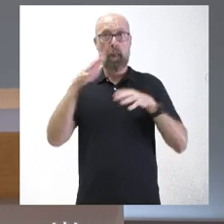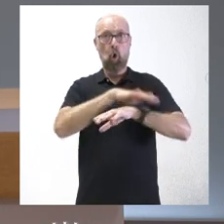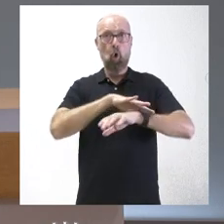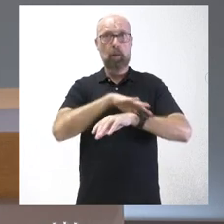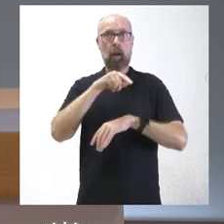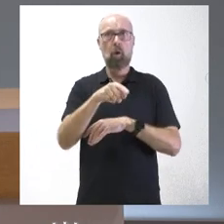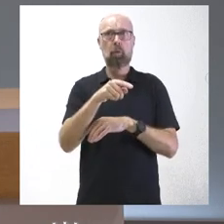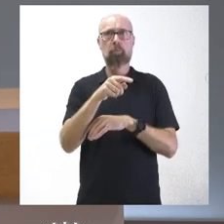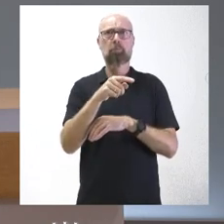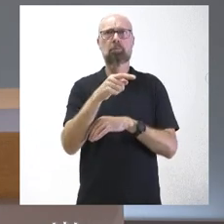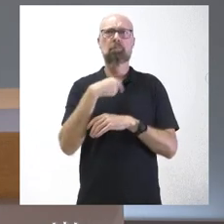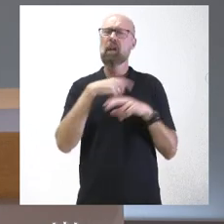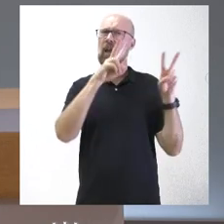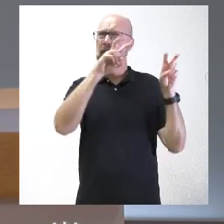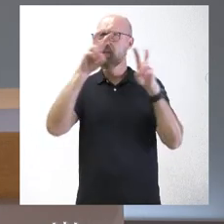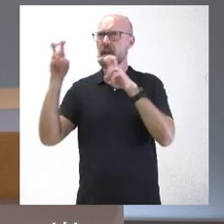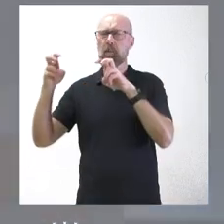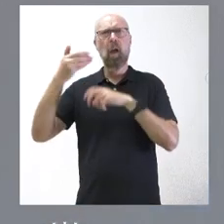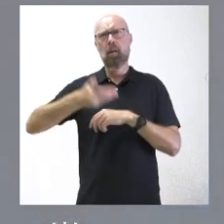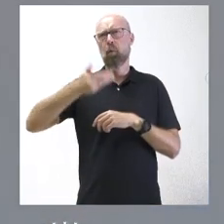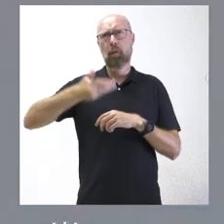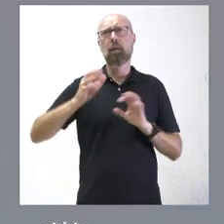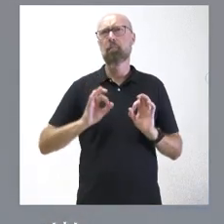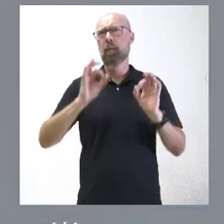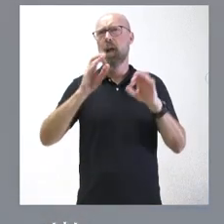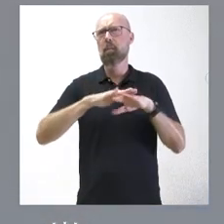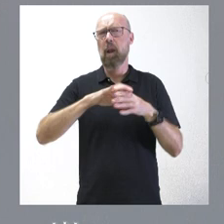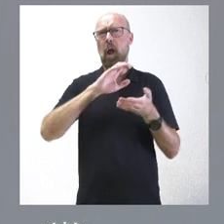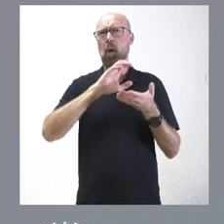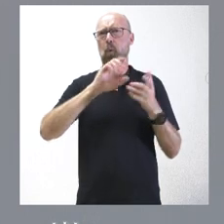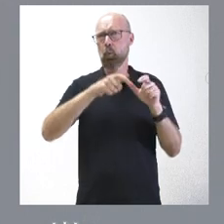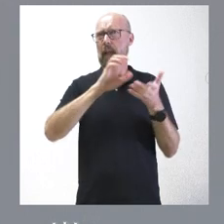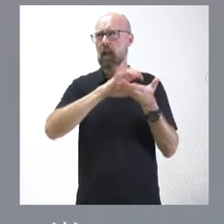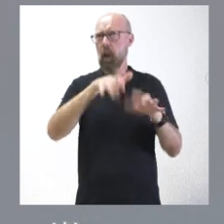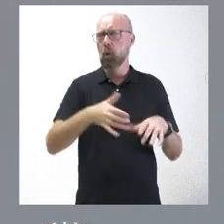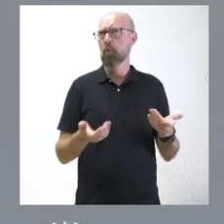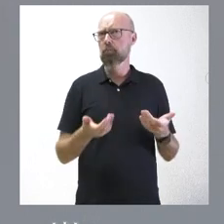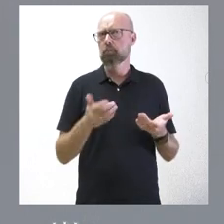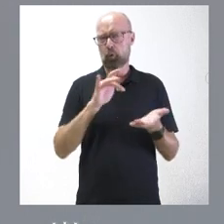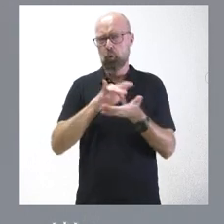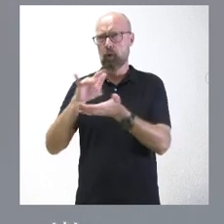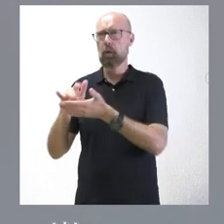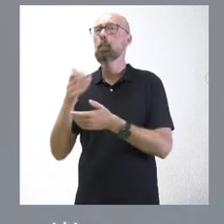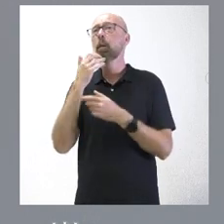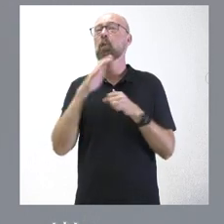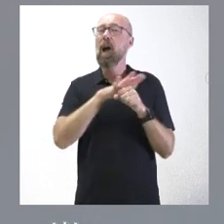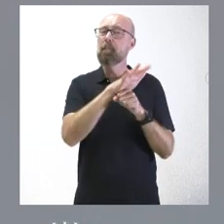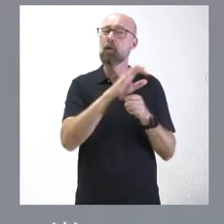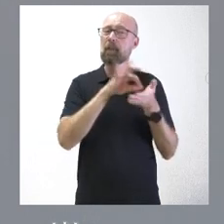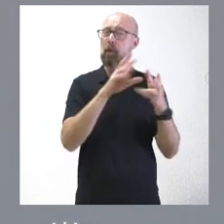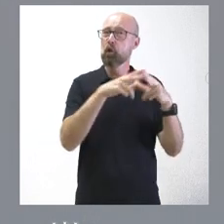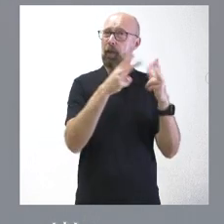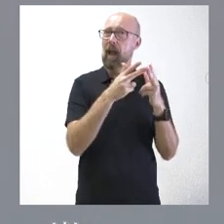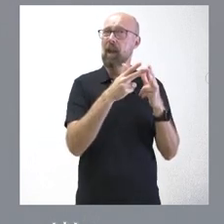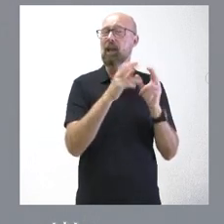abordan algunos de los temas que son especialmente importantes para la junta de Castilla y león el ámbito de los servicios sociales y las personas con